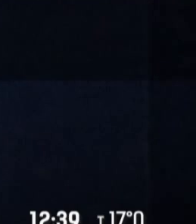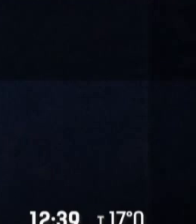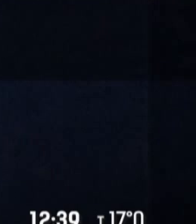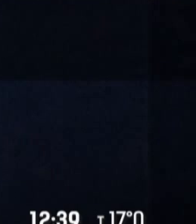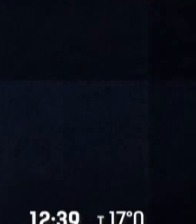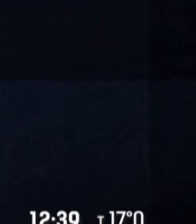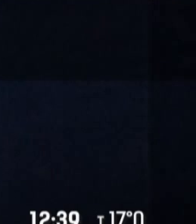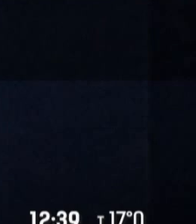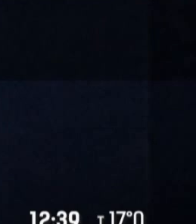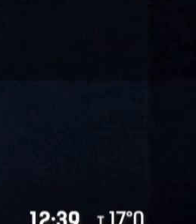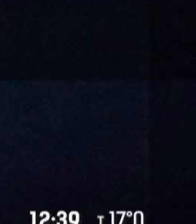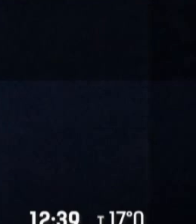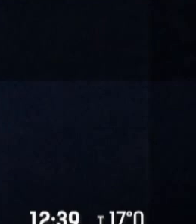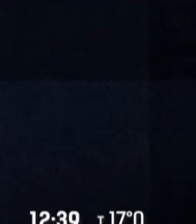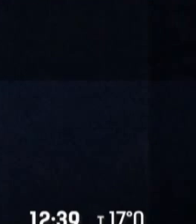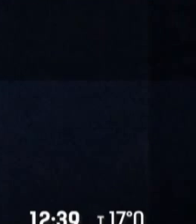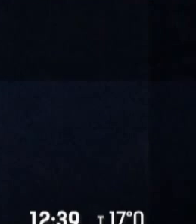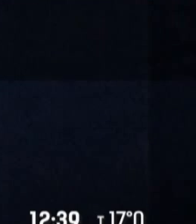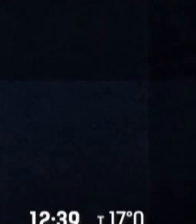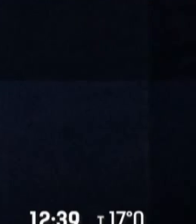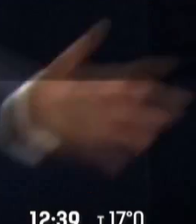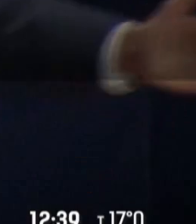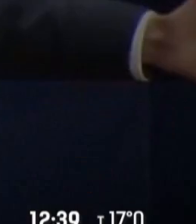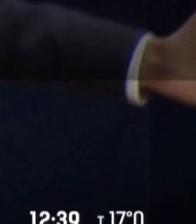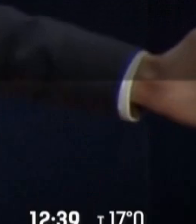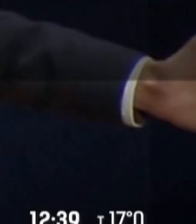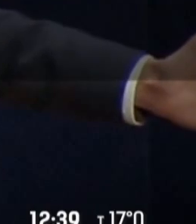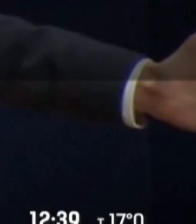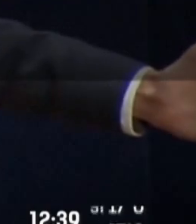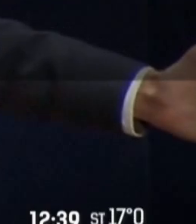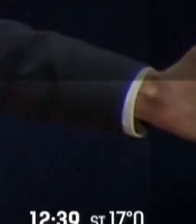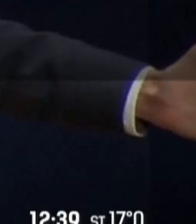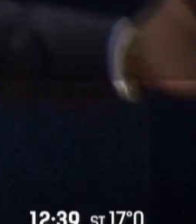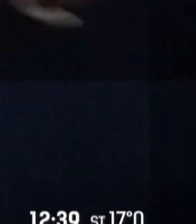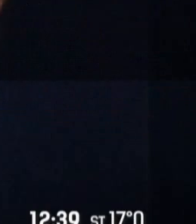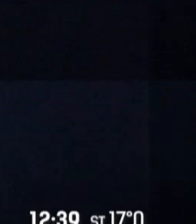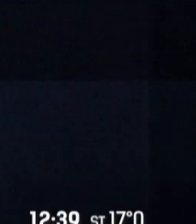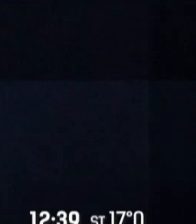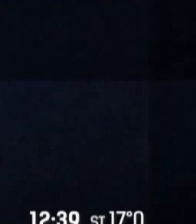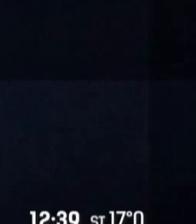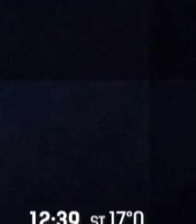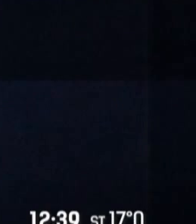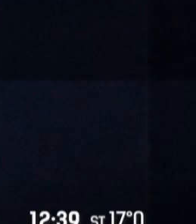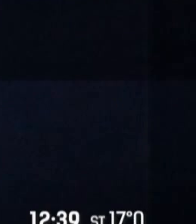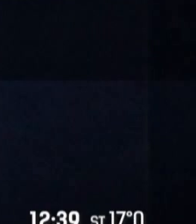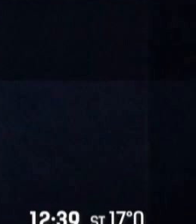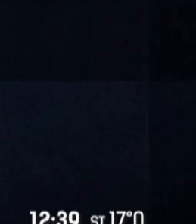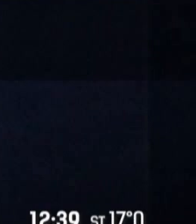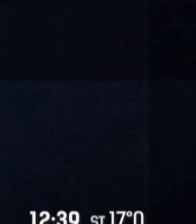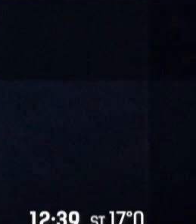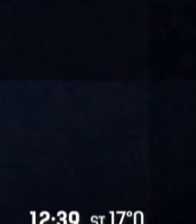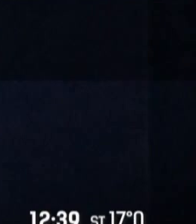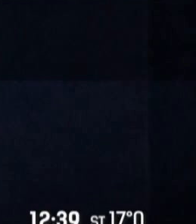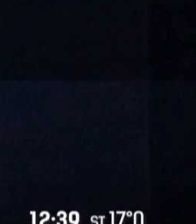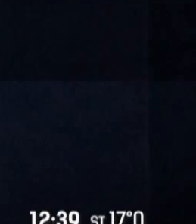Seit 2015 kommen unkontrolliert, da ohne Ausweispapiere, Menschen aus allen Herrenländern zu